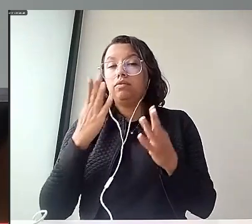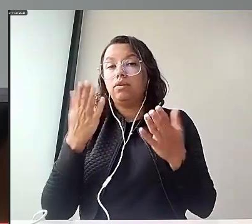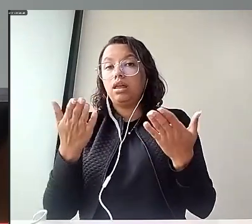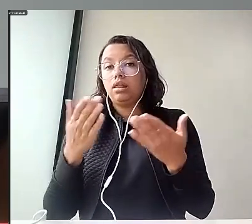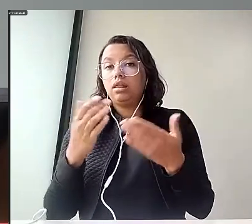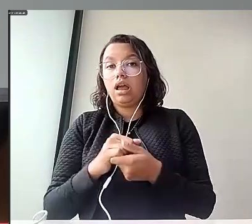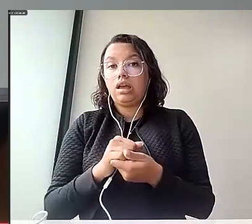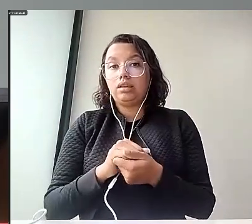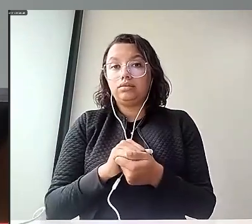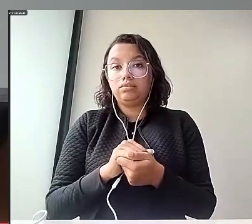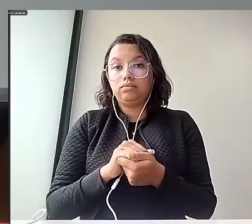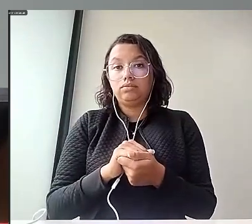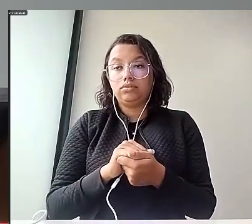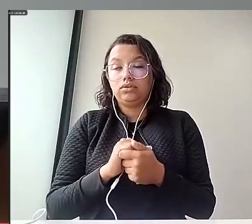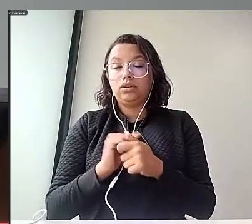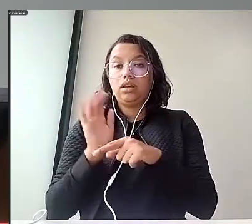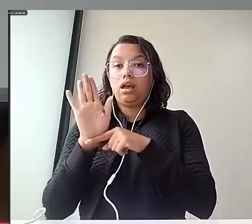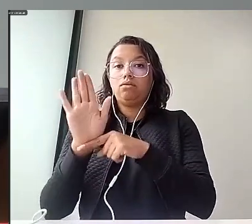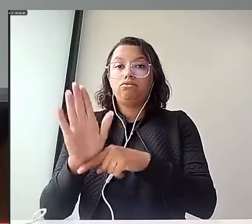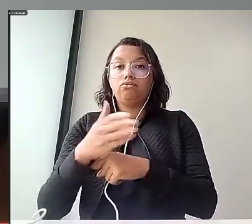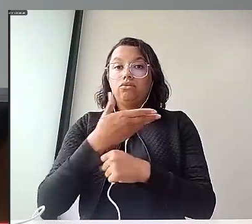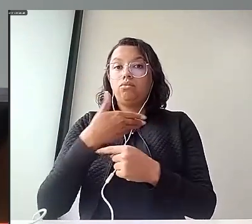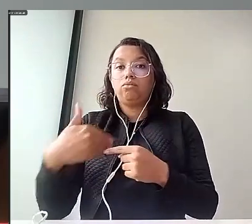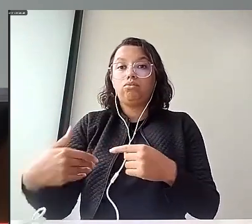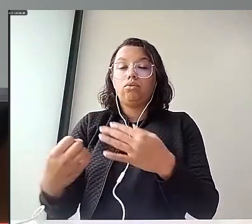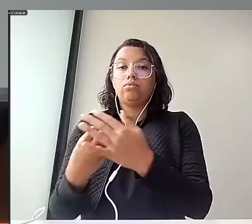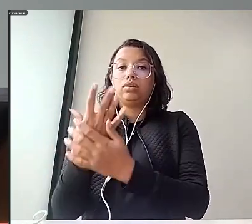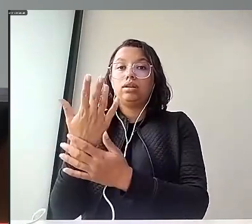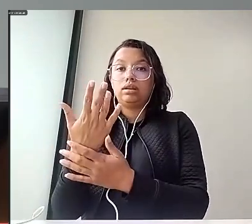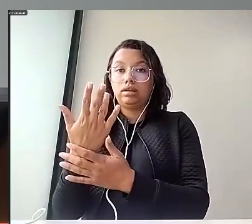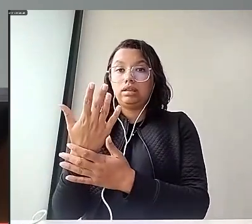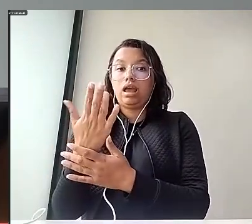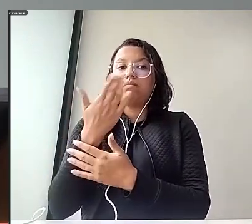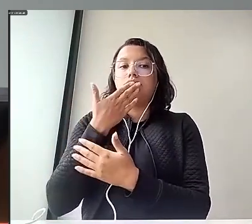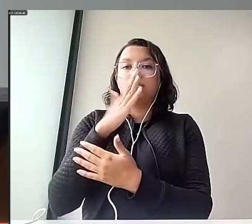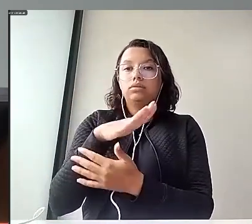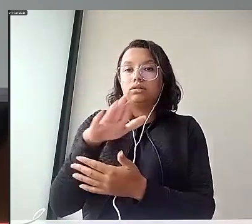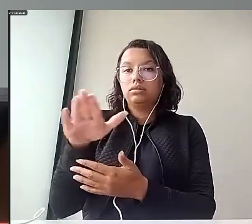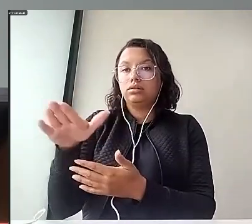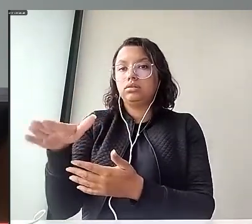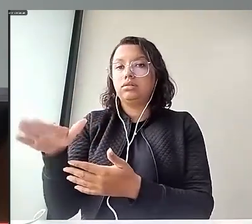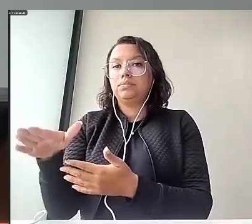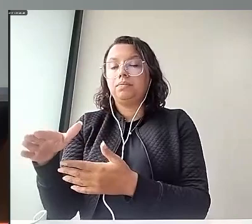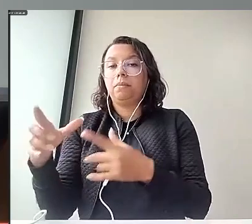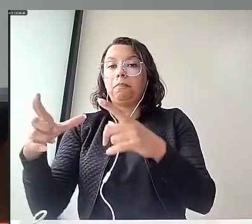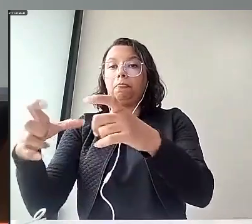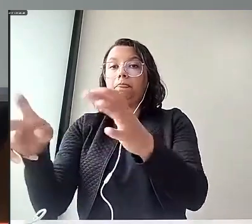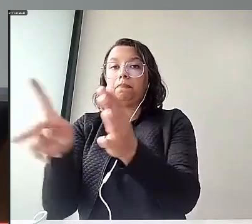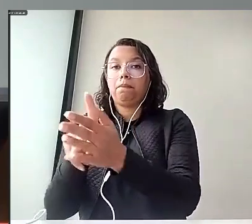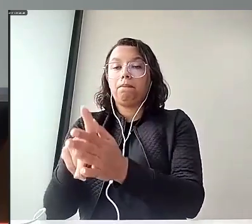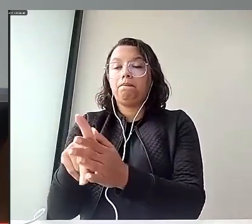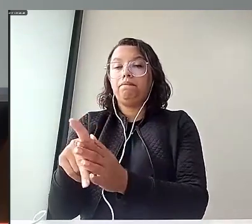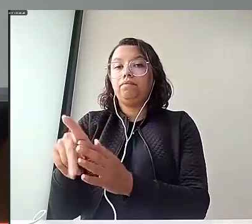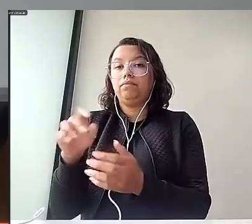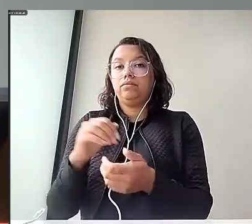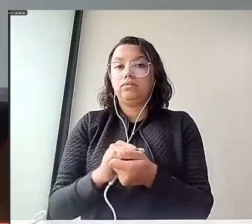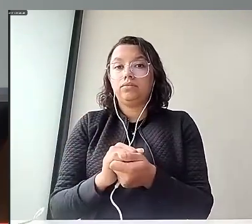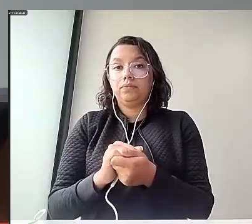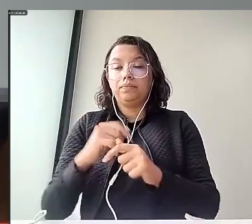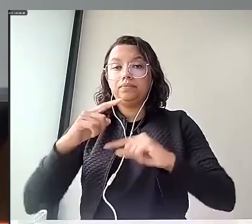socorro público para criar a los niños o a los huérfanos. Hay elementos sobre